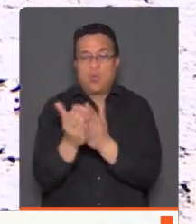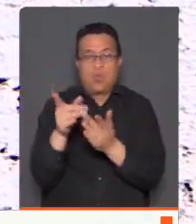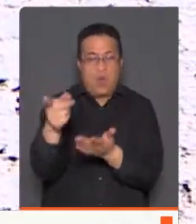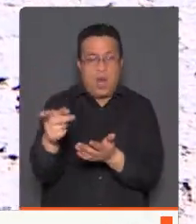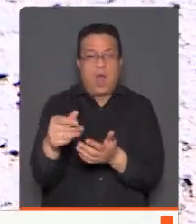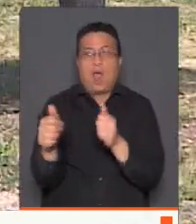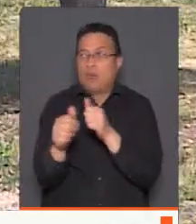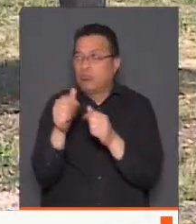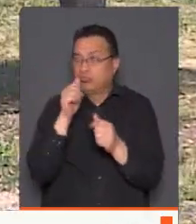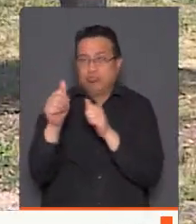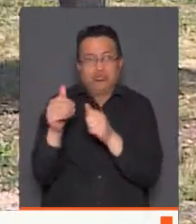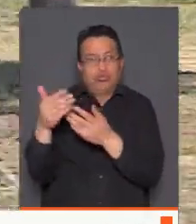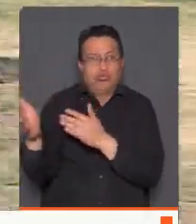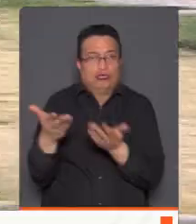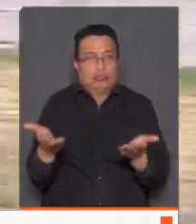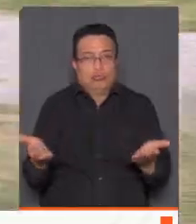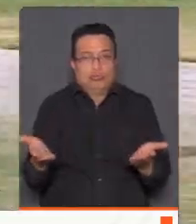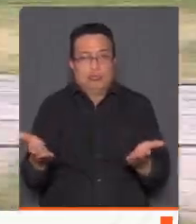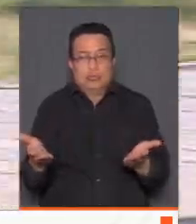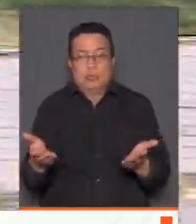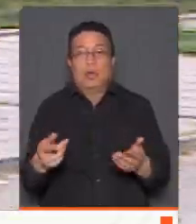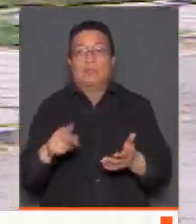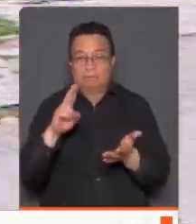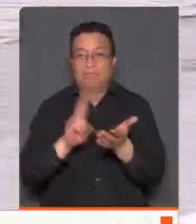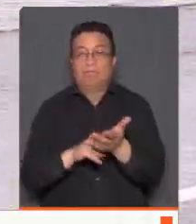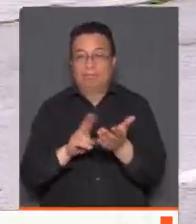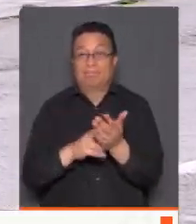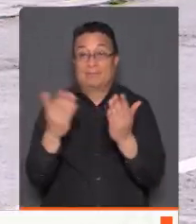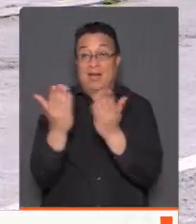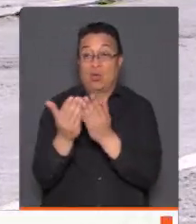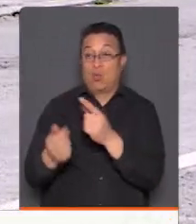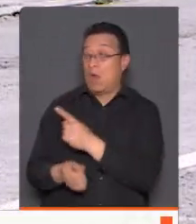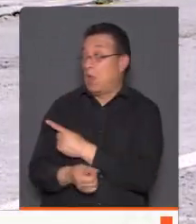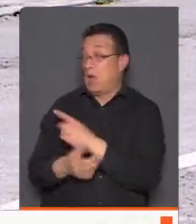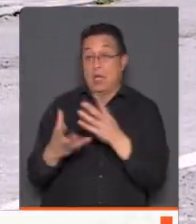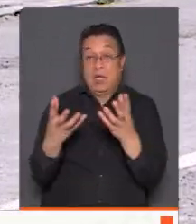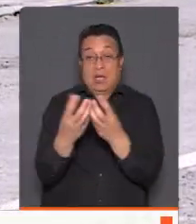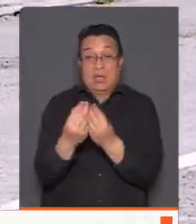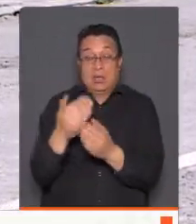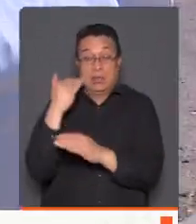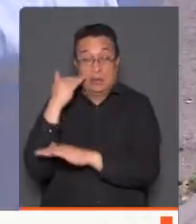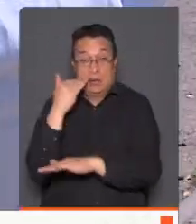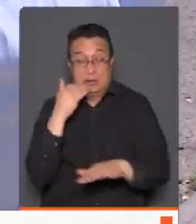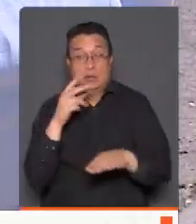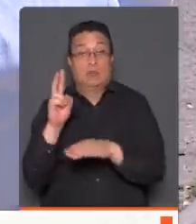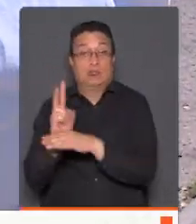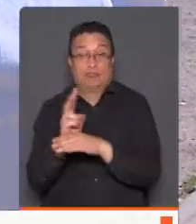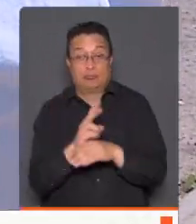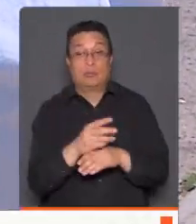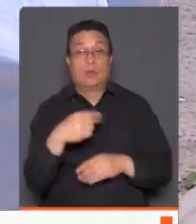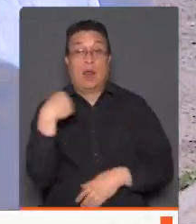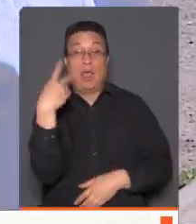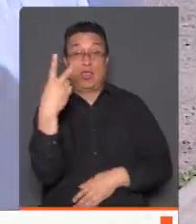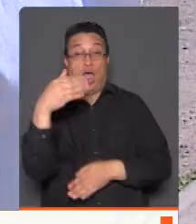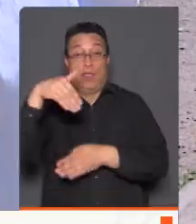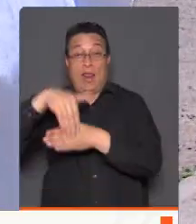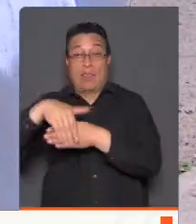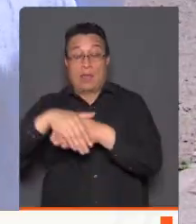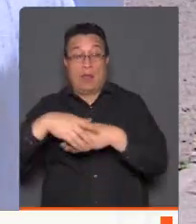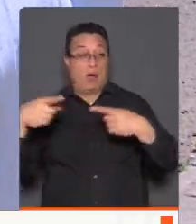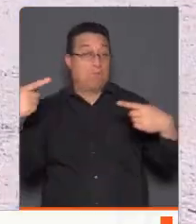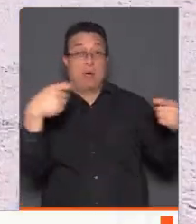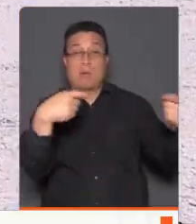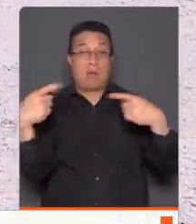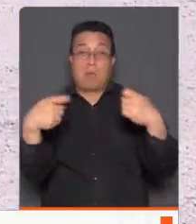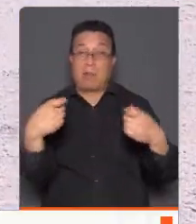de salir de colegio. Efectivamente, este colegio estaba repleto de alumnos y profesores a las 14 horas cuando comenzaron los